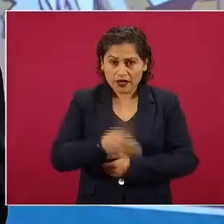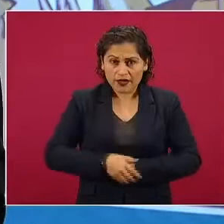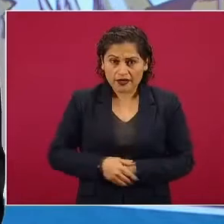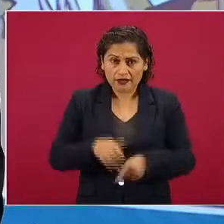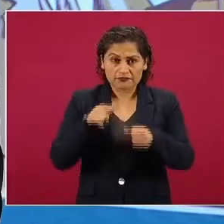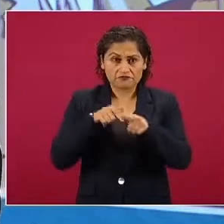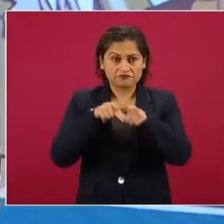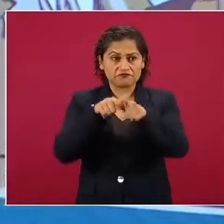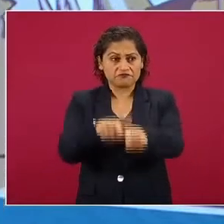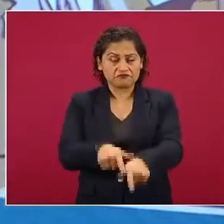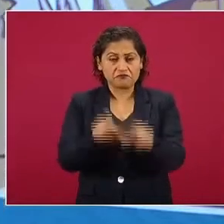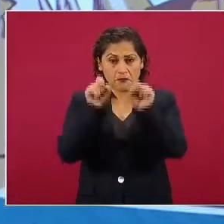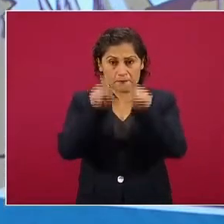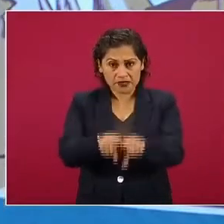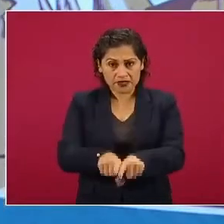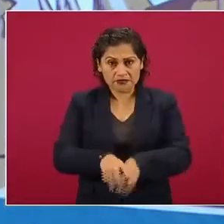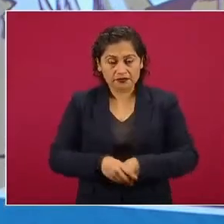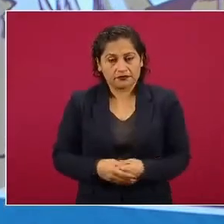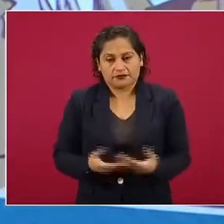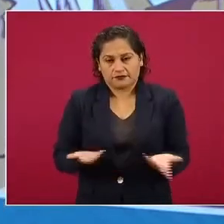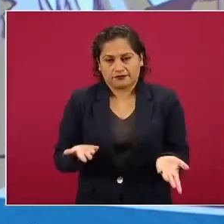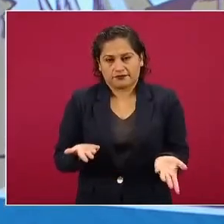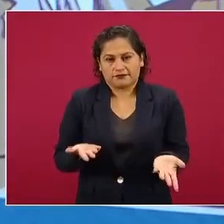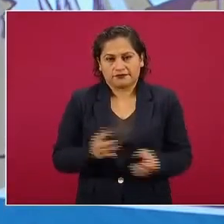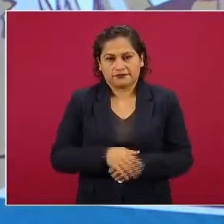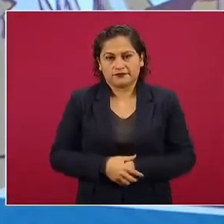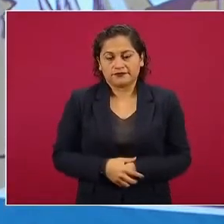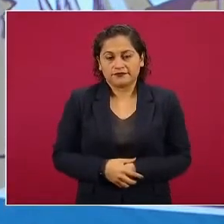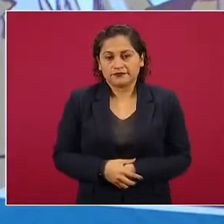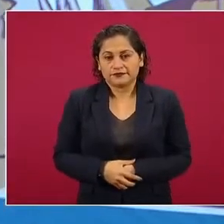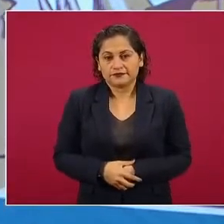prevalezca, o quieren